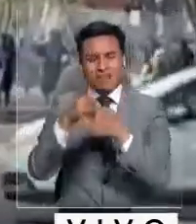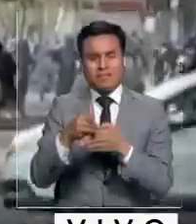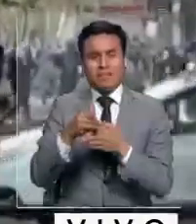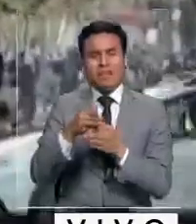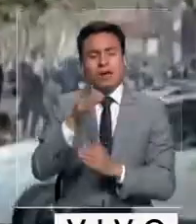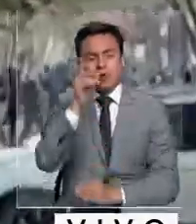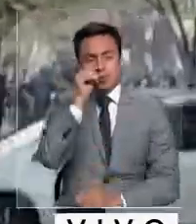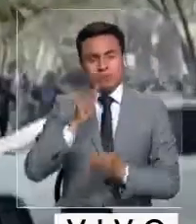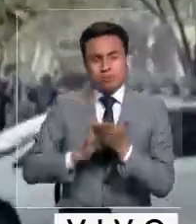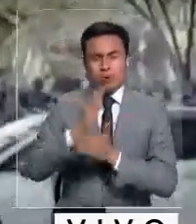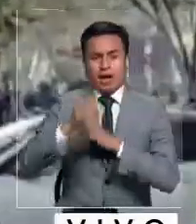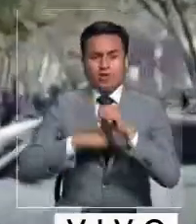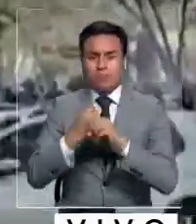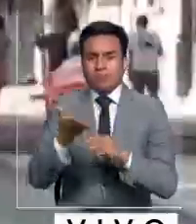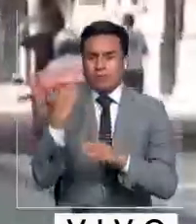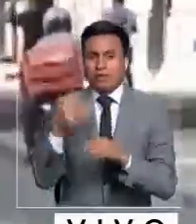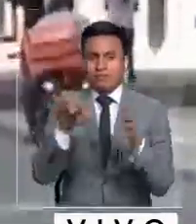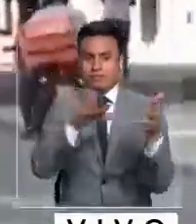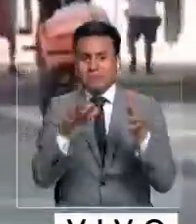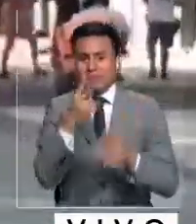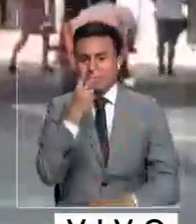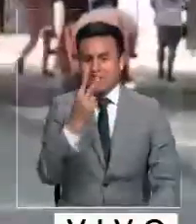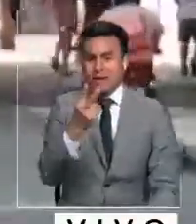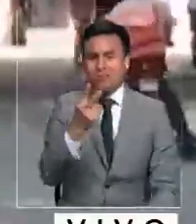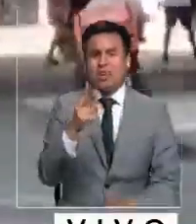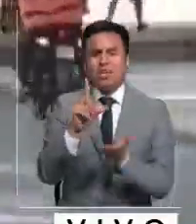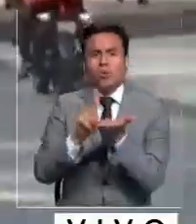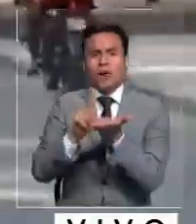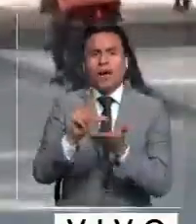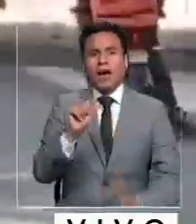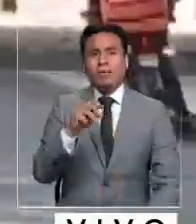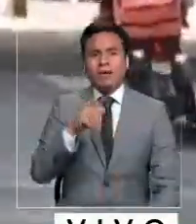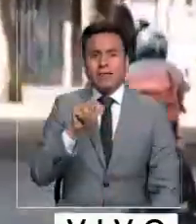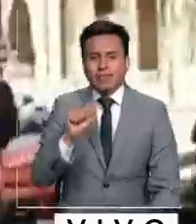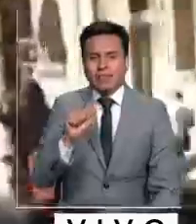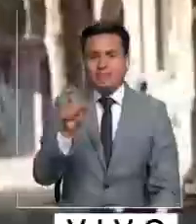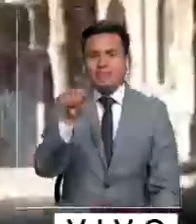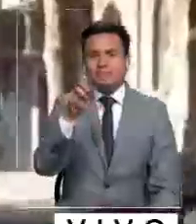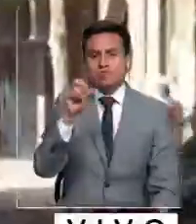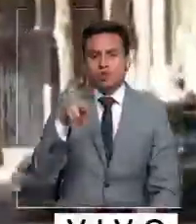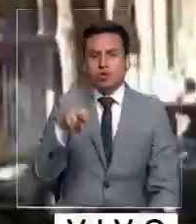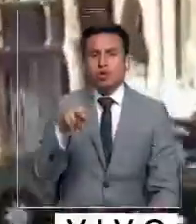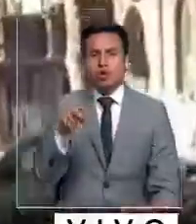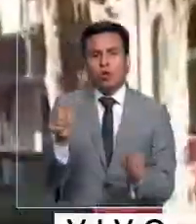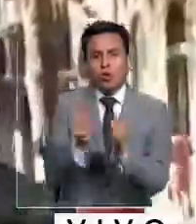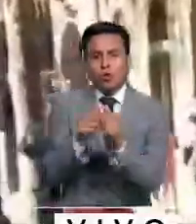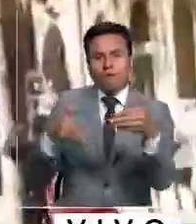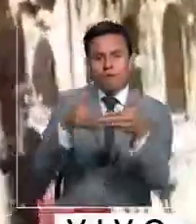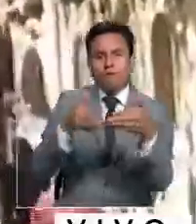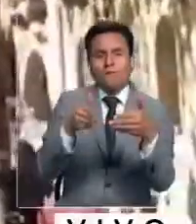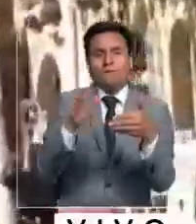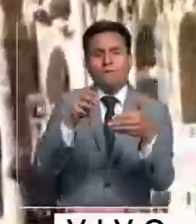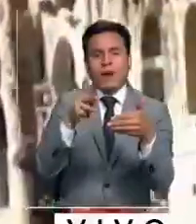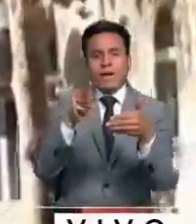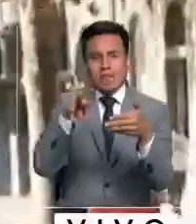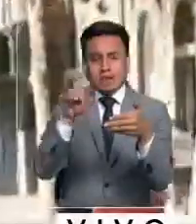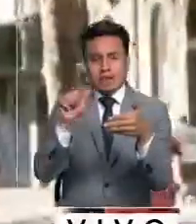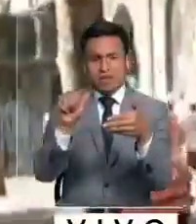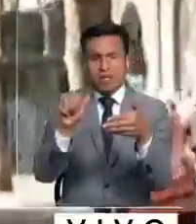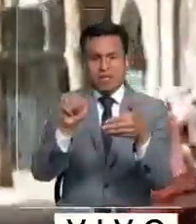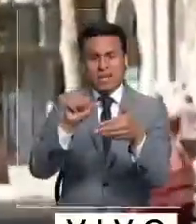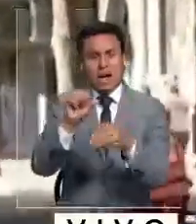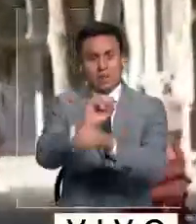pasado. Ahí estamos viendo probablemente uno de los hechos más graves en calle Almirante Simpson con Vicuña Maquena. Es una camioneta que se incendia